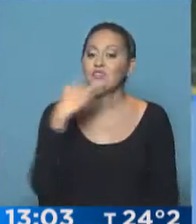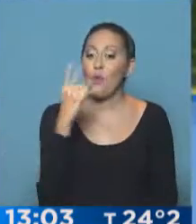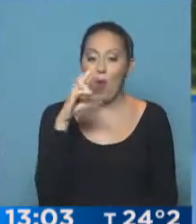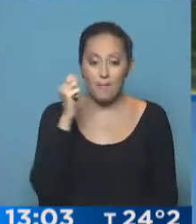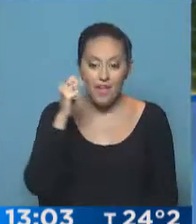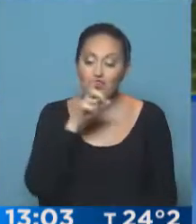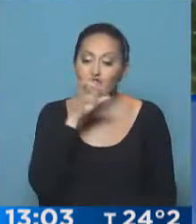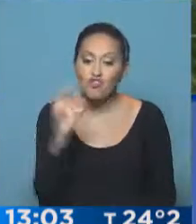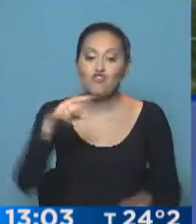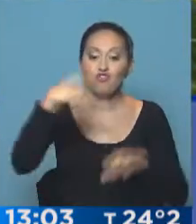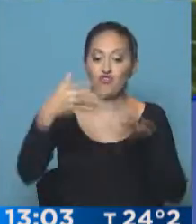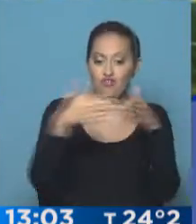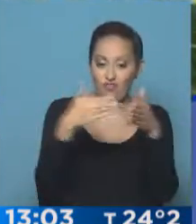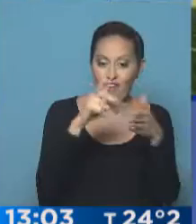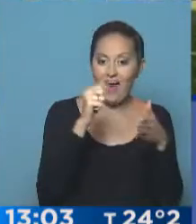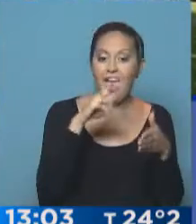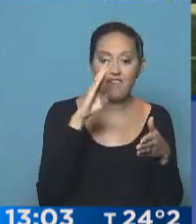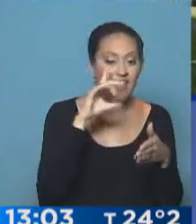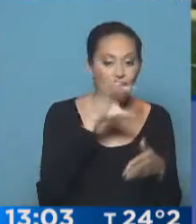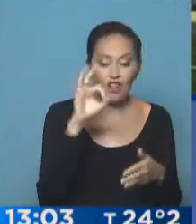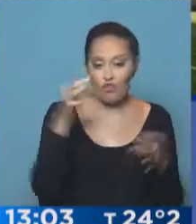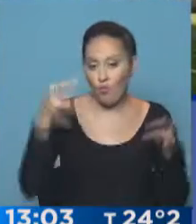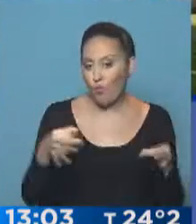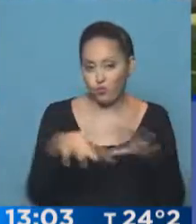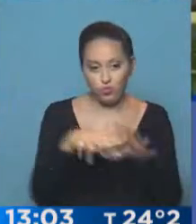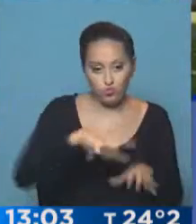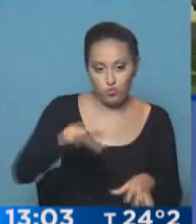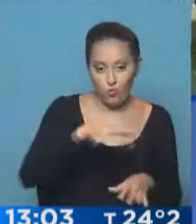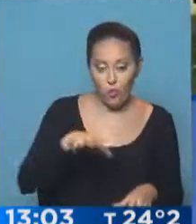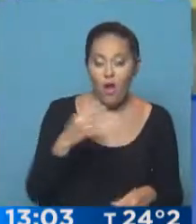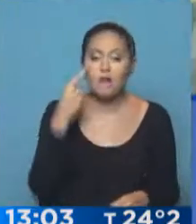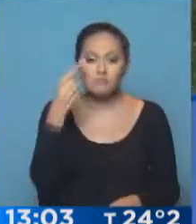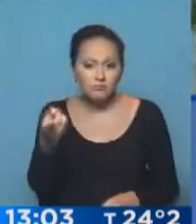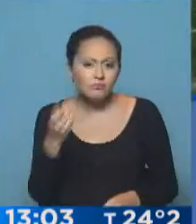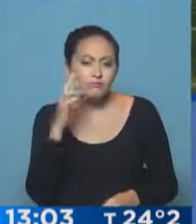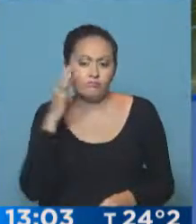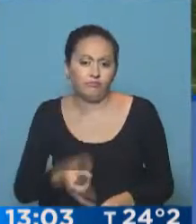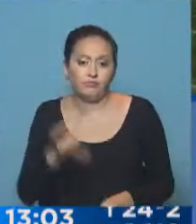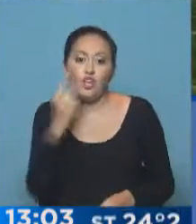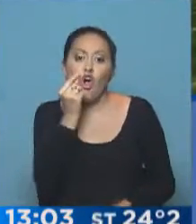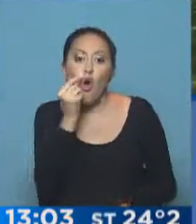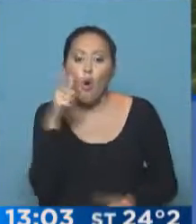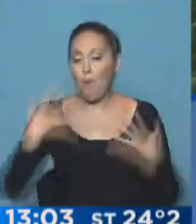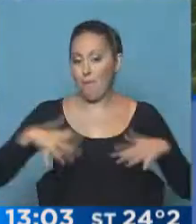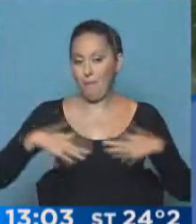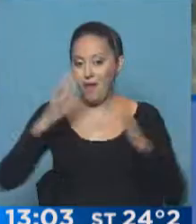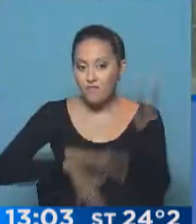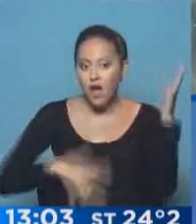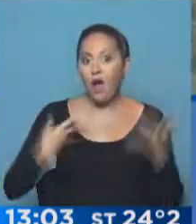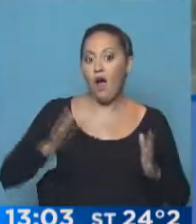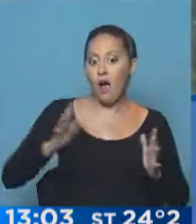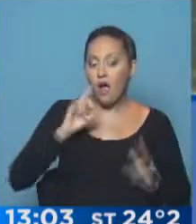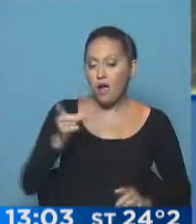cabildo entre cubas y la vuelta de obligado se han visto estos hombres todos vestidos de blanco con lo cual no hay que alarmarse fumigando